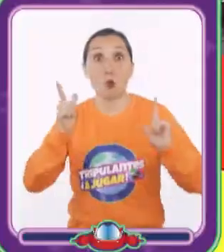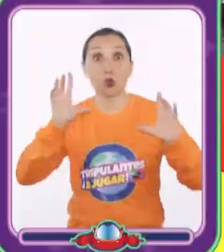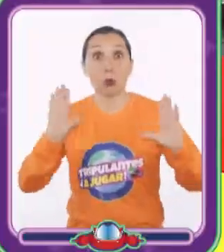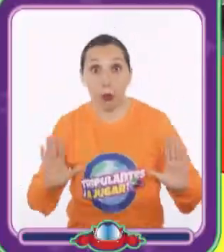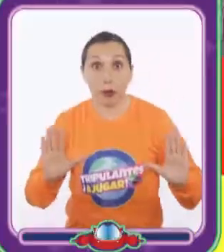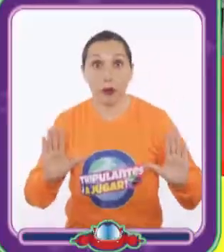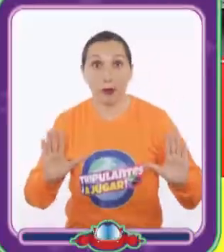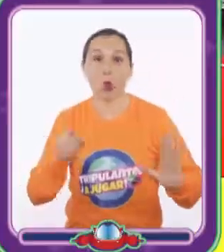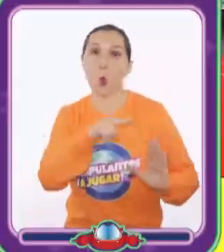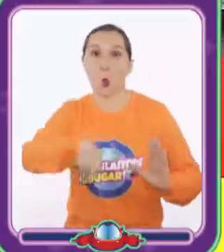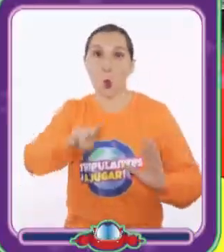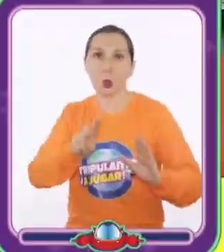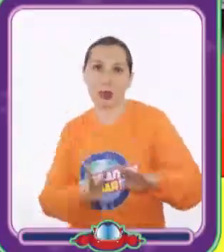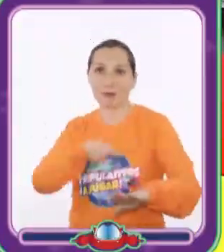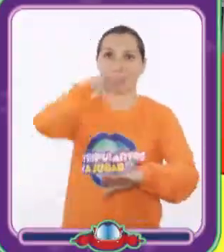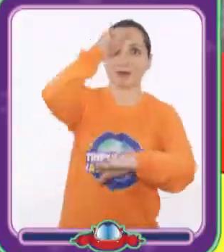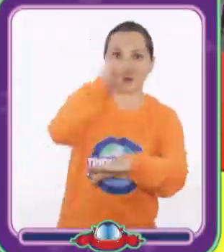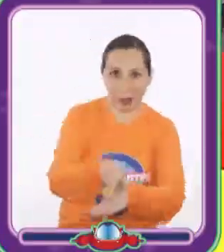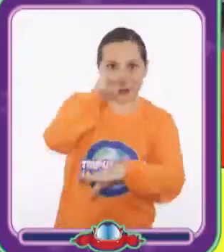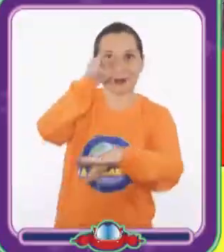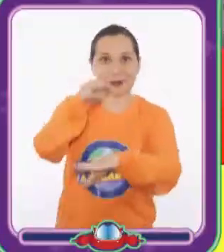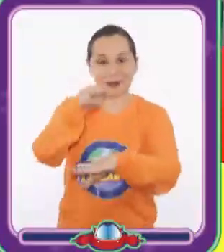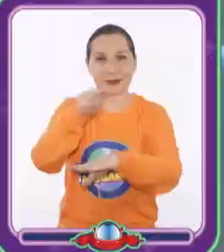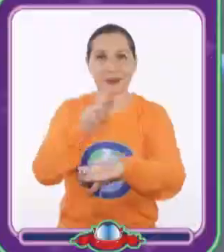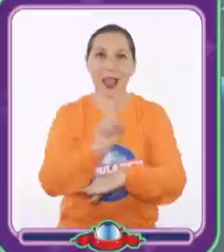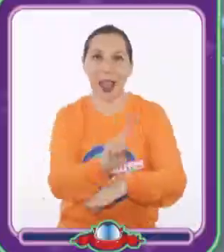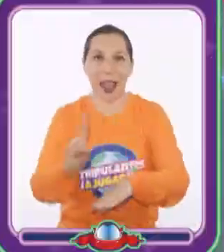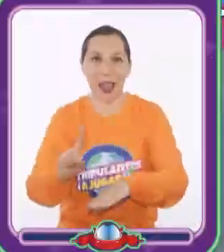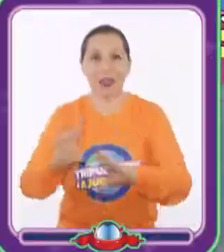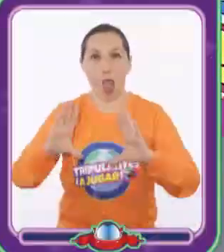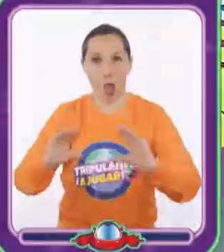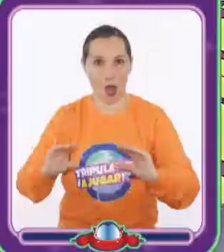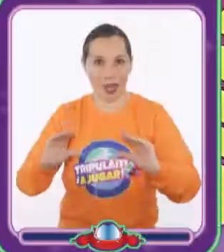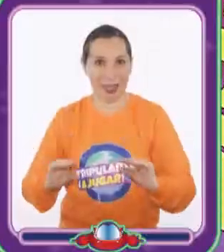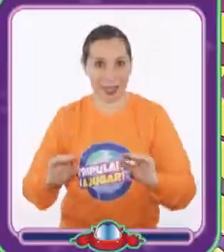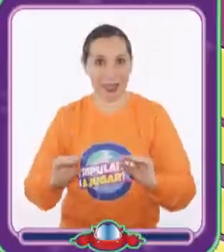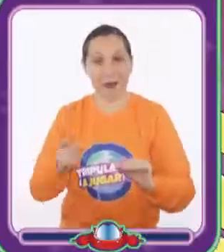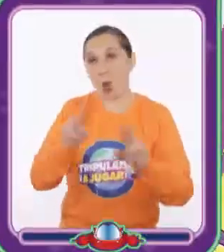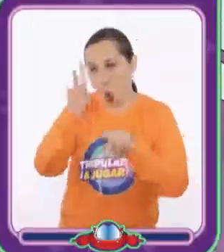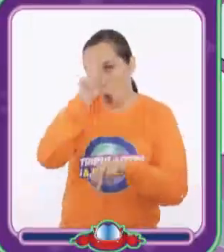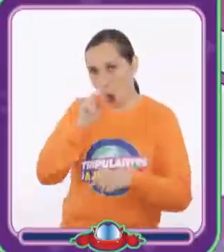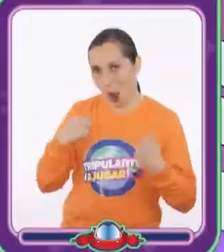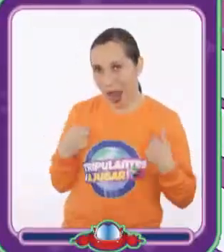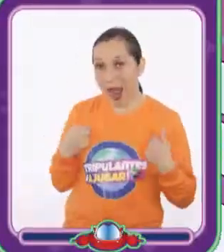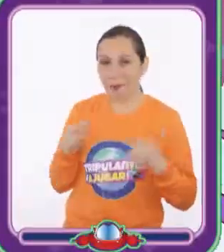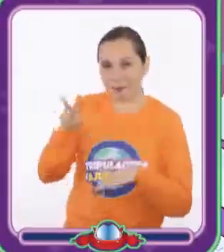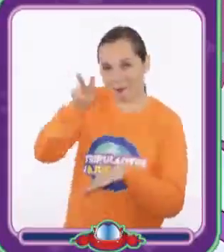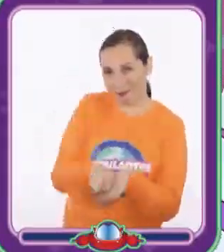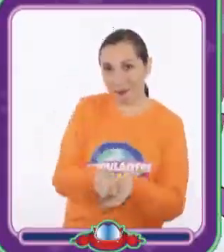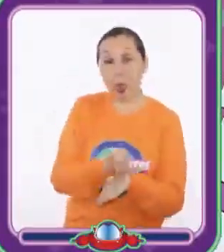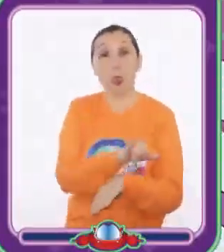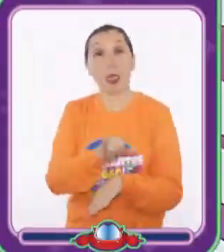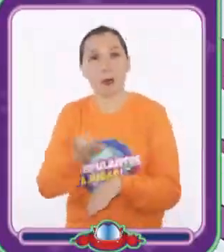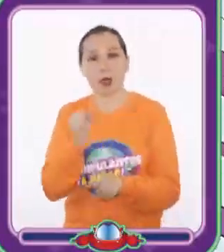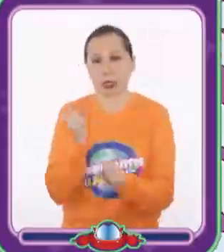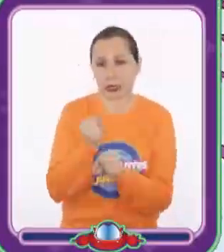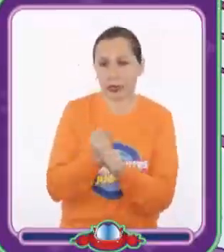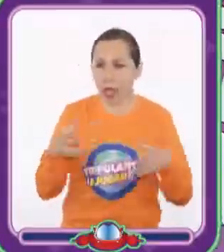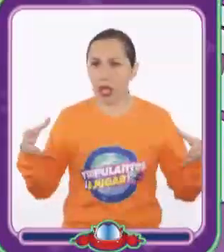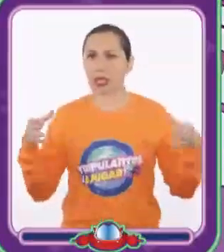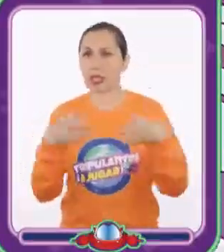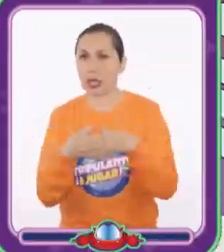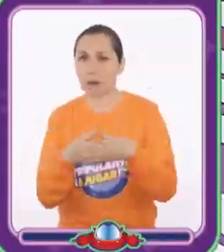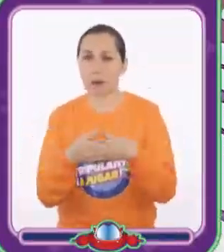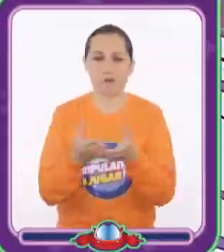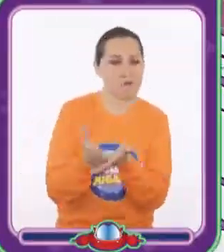Cuando la música se detenga, ustedes se van a lanzar sobre un cojín, de esta manera. Y después,